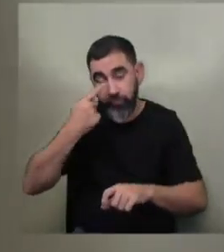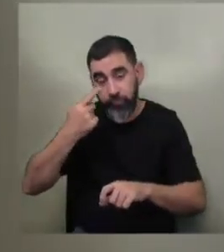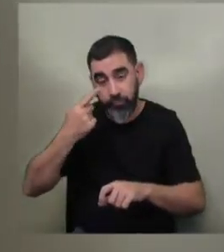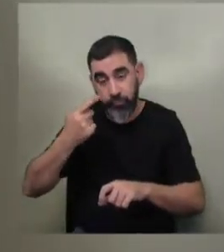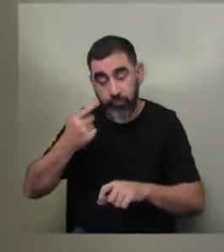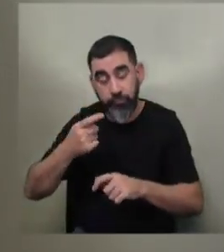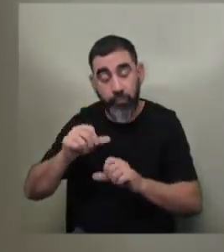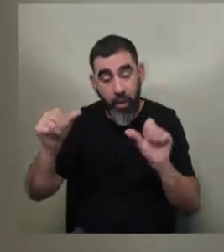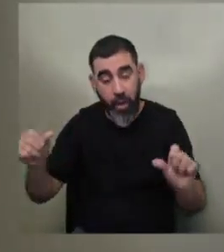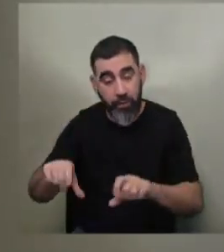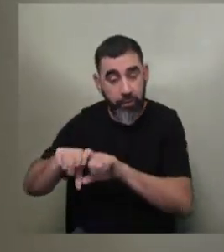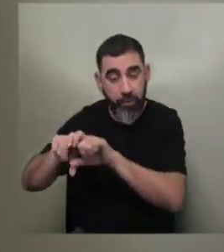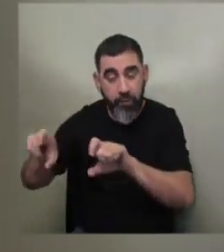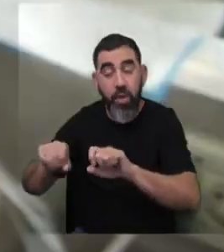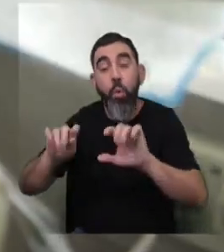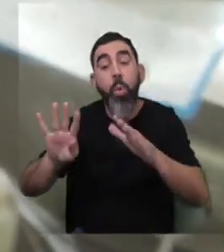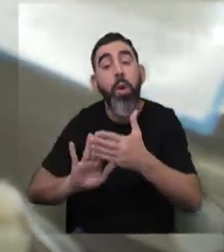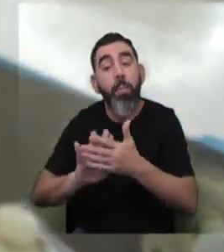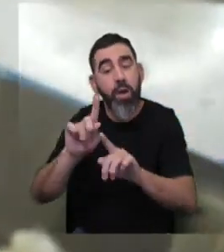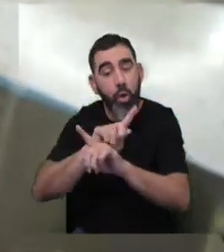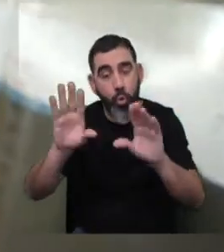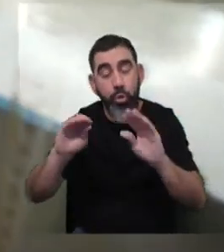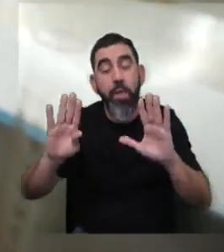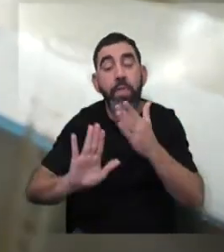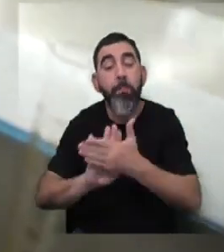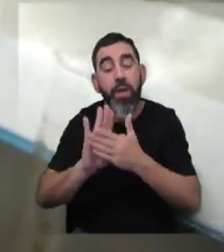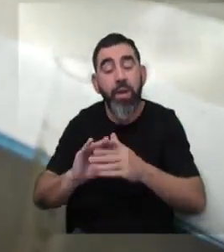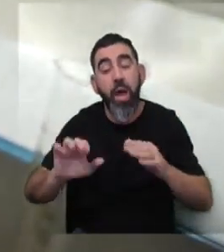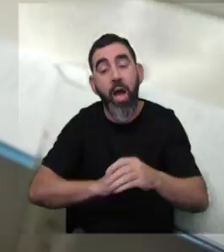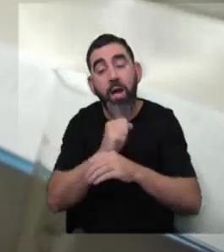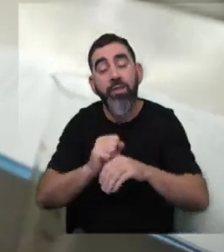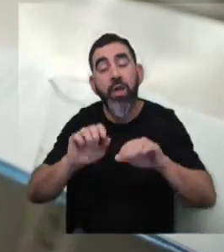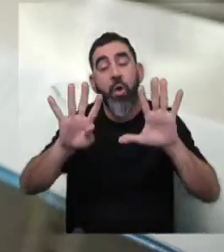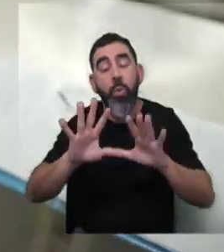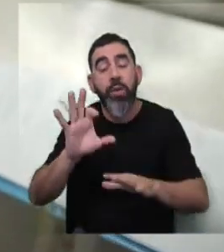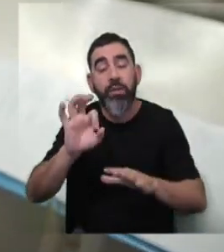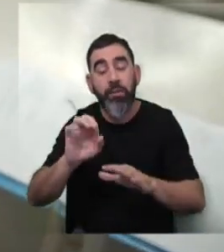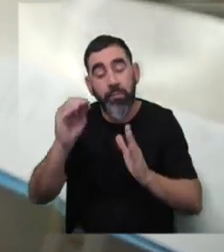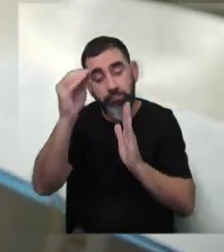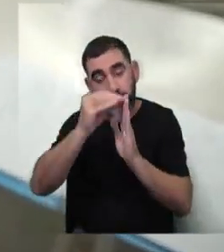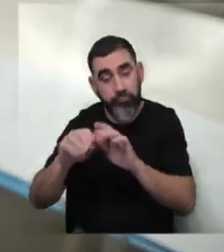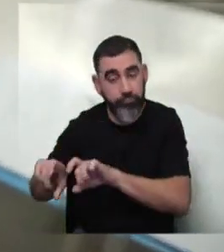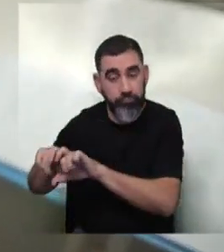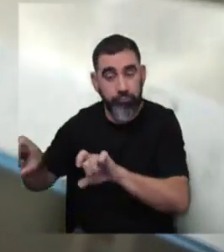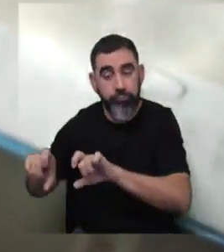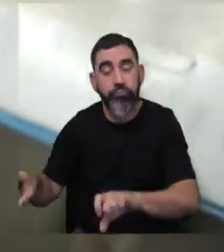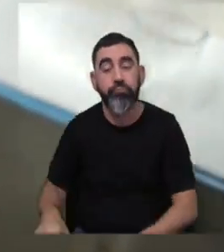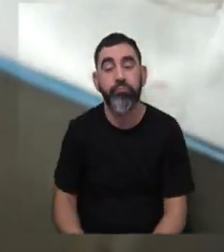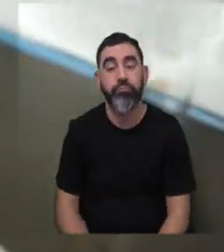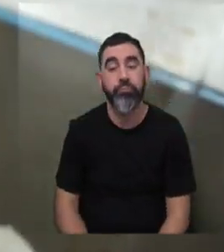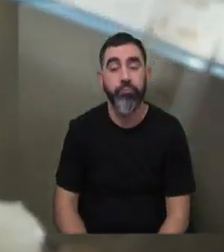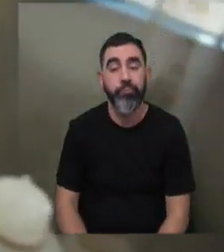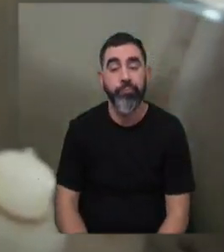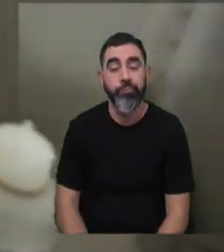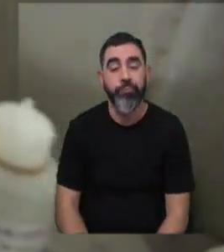a este evento está disponible hasta el lunes 30 de septiembre. Consultas e inscripciones en las vías de contacto que figuran